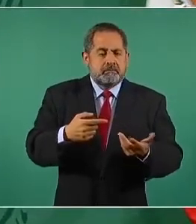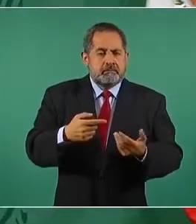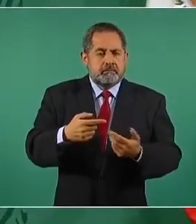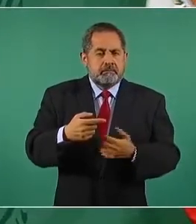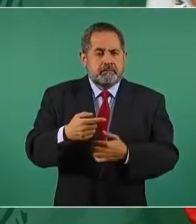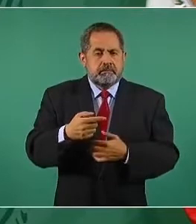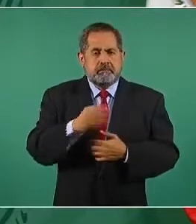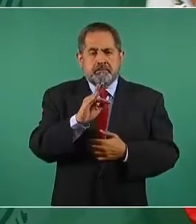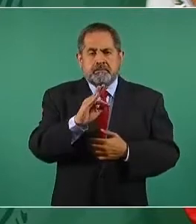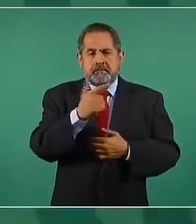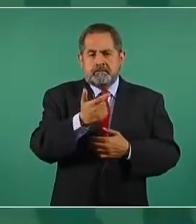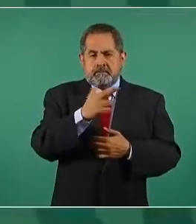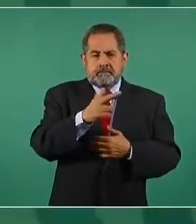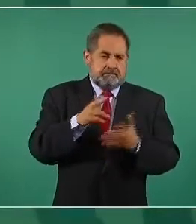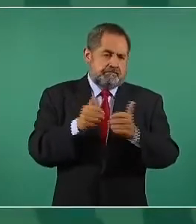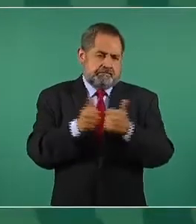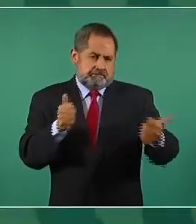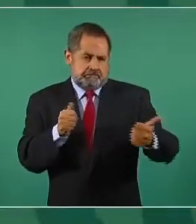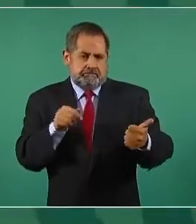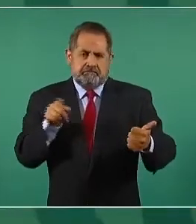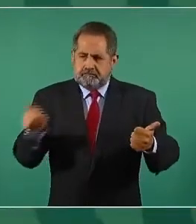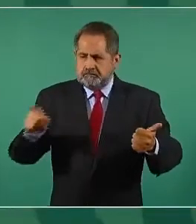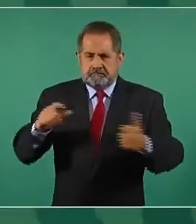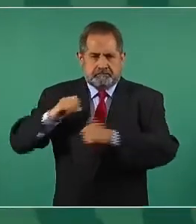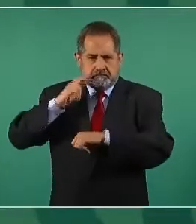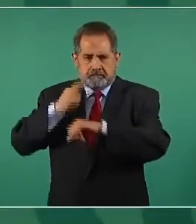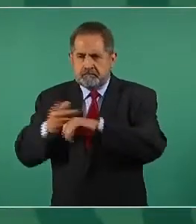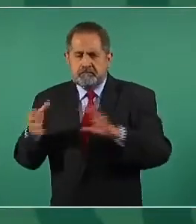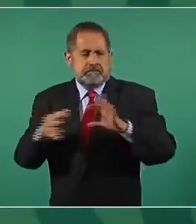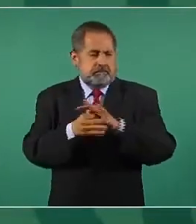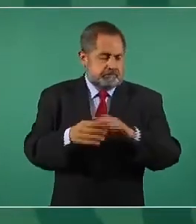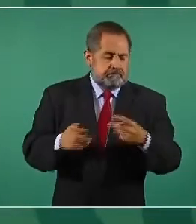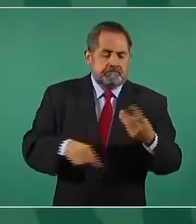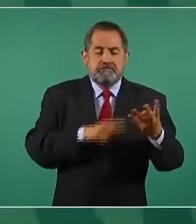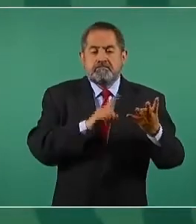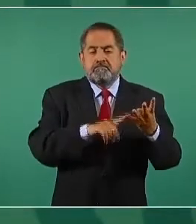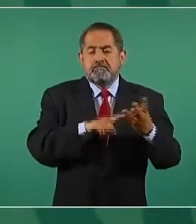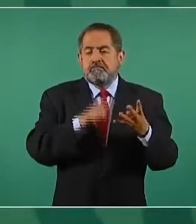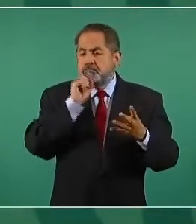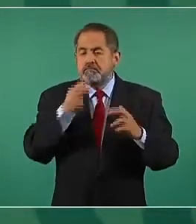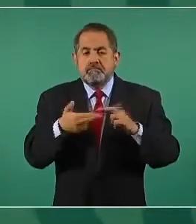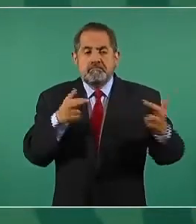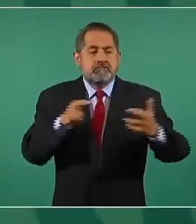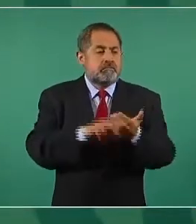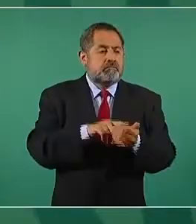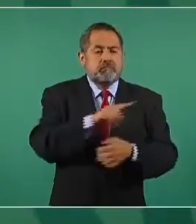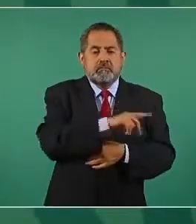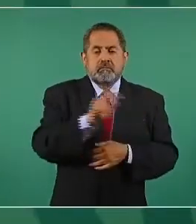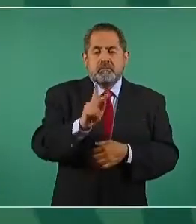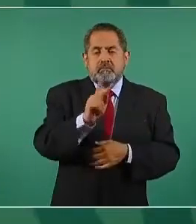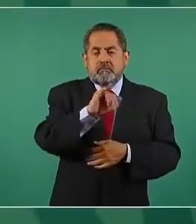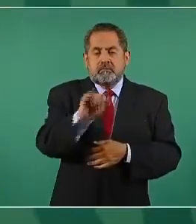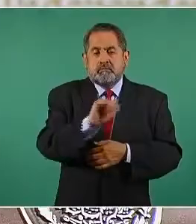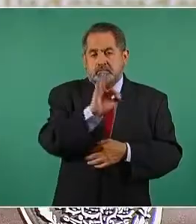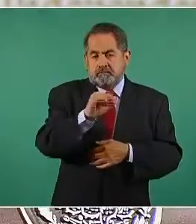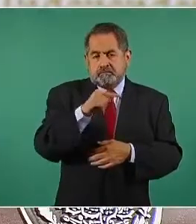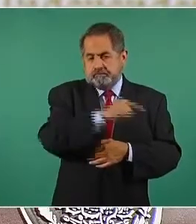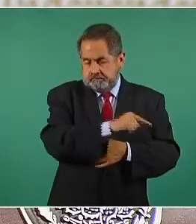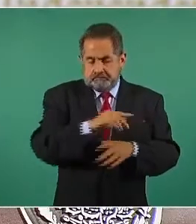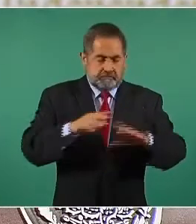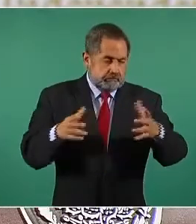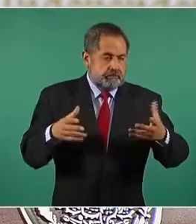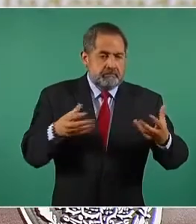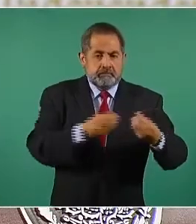con la Fiscalía, que es autónoma, la relación con el Poder Judicial,